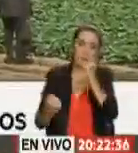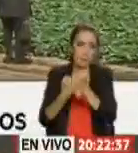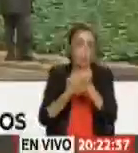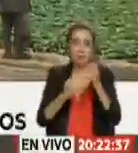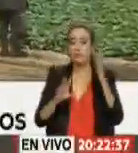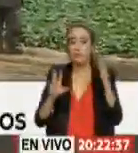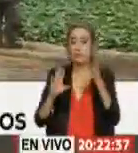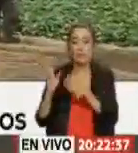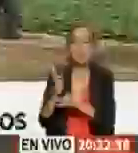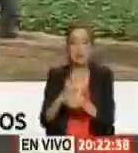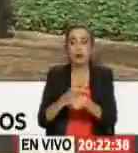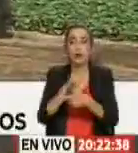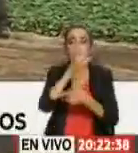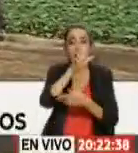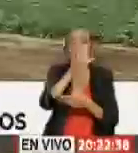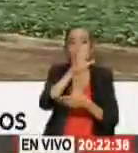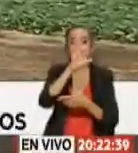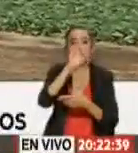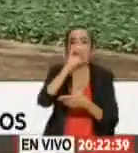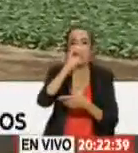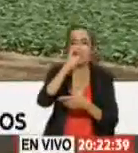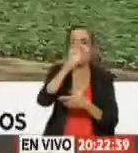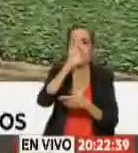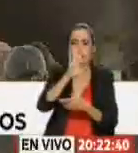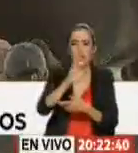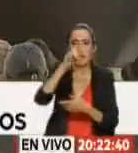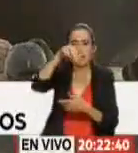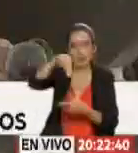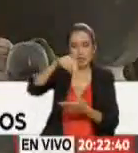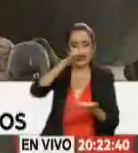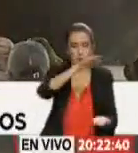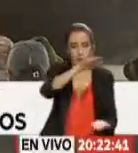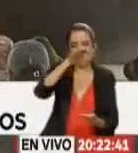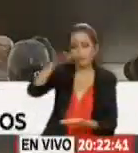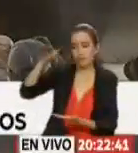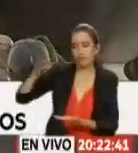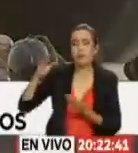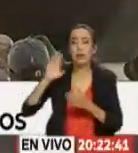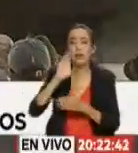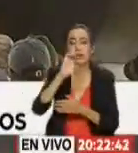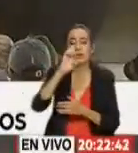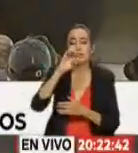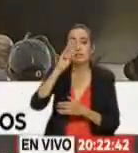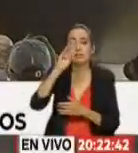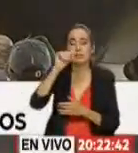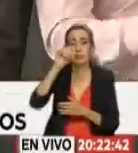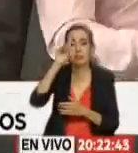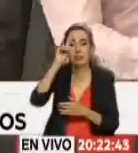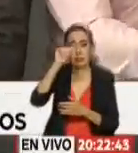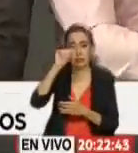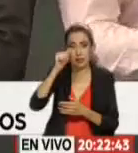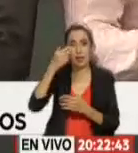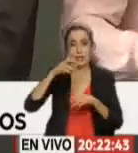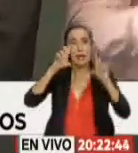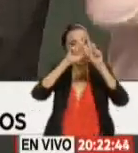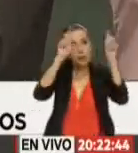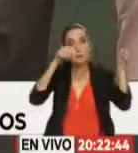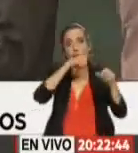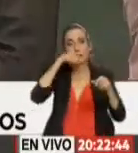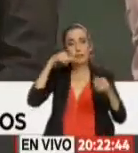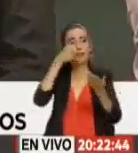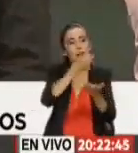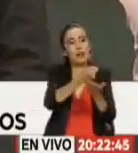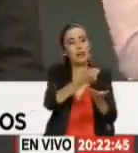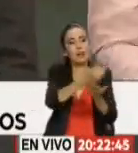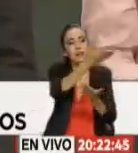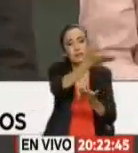producción total de 3 toneladas por hectárea al año de cebada. La compañía cervecera les comprará el producto para evitar así la importación de